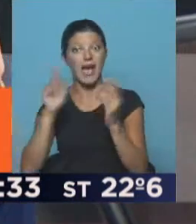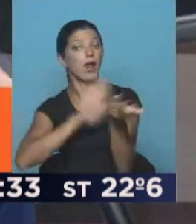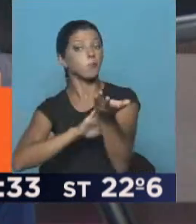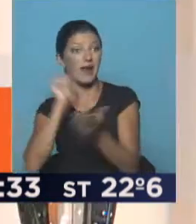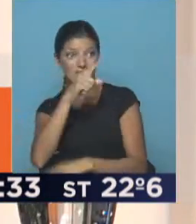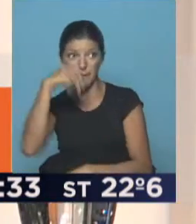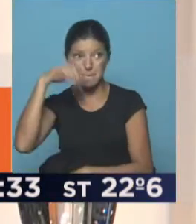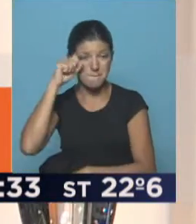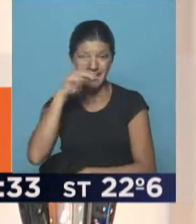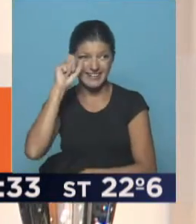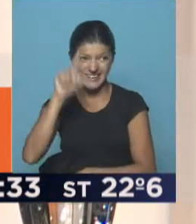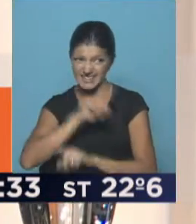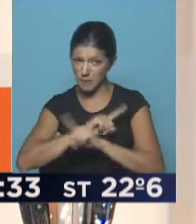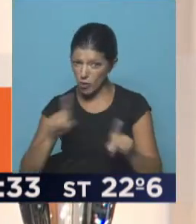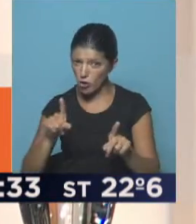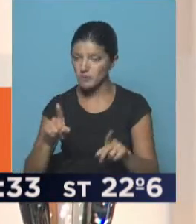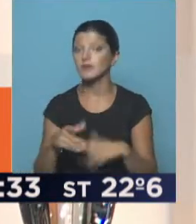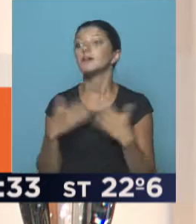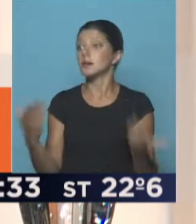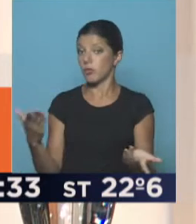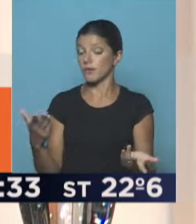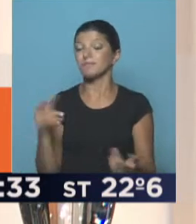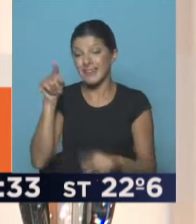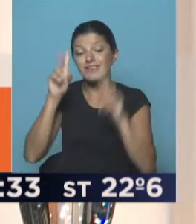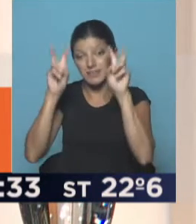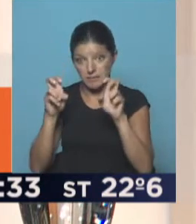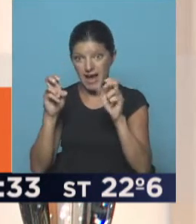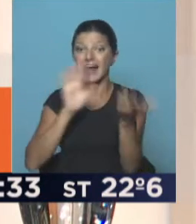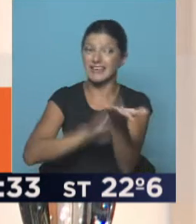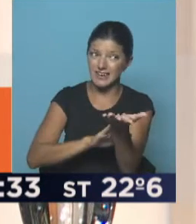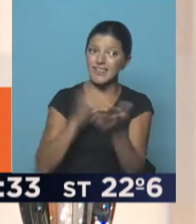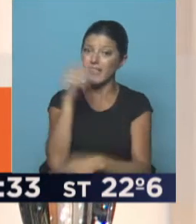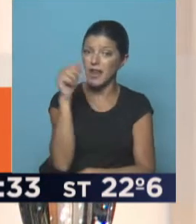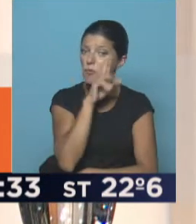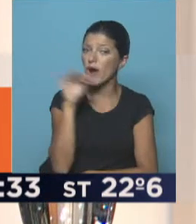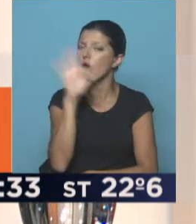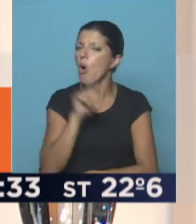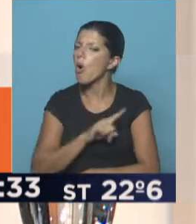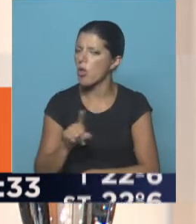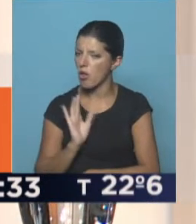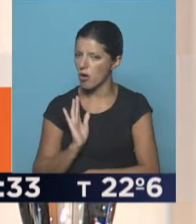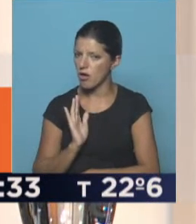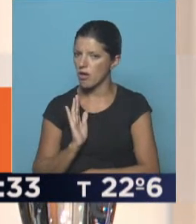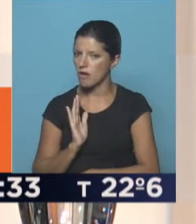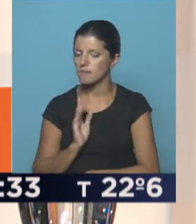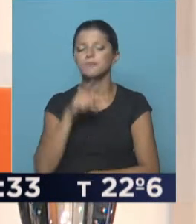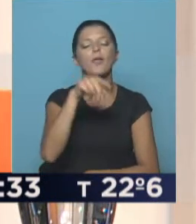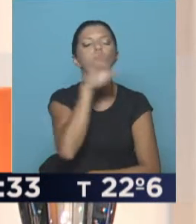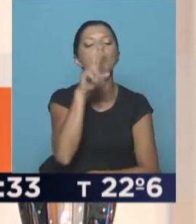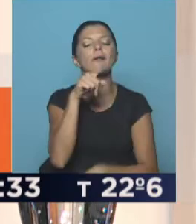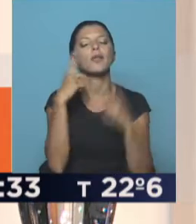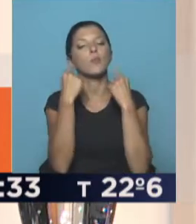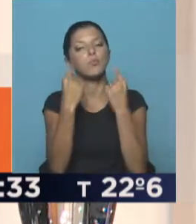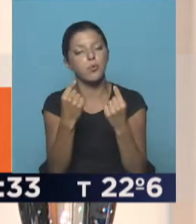tampoco? Bueno, ese es el tema, si está o no está a la izquierda de Merkel. A Merkel lo que se le está cuestionando, en definitiva, me parece que se le está